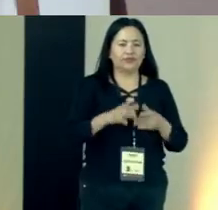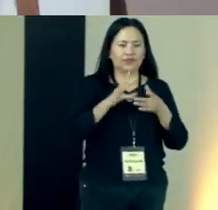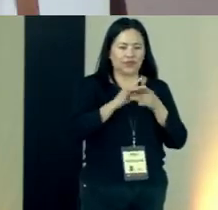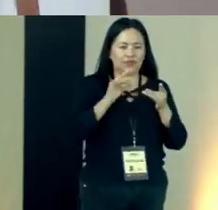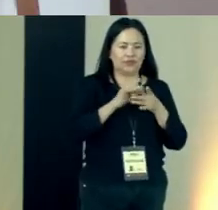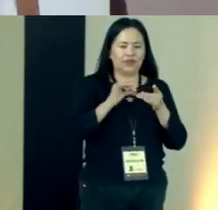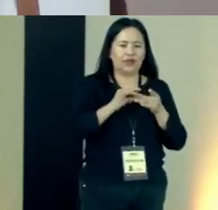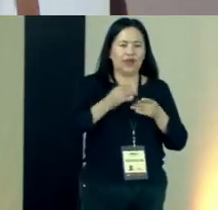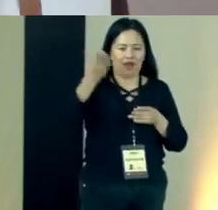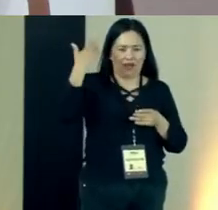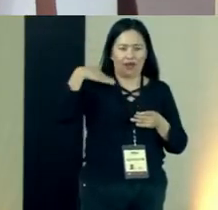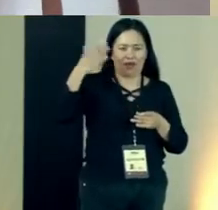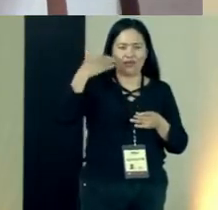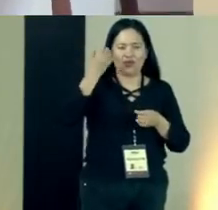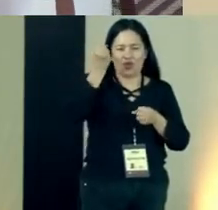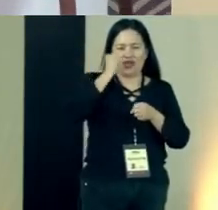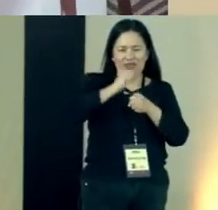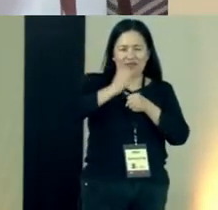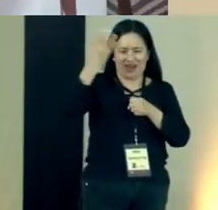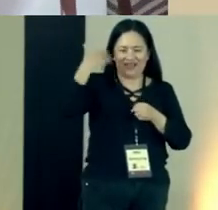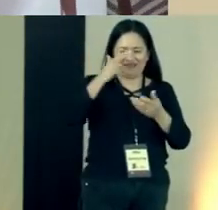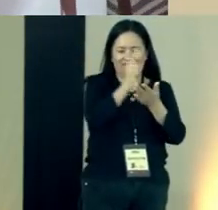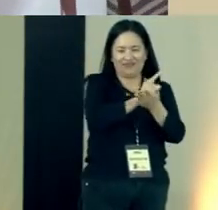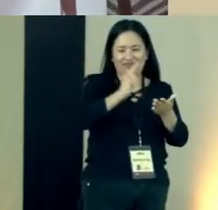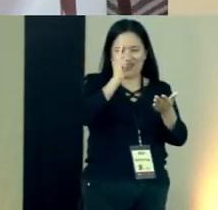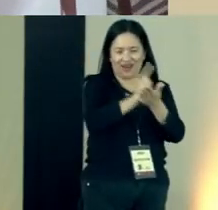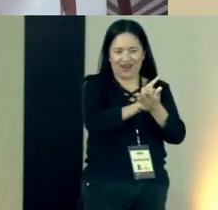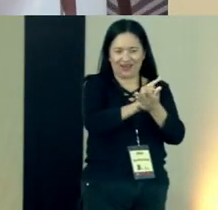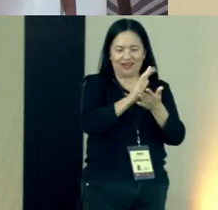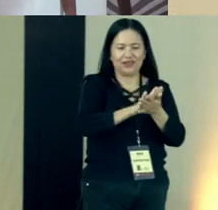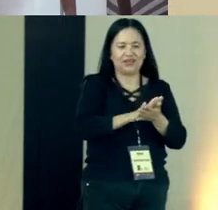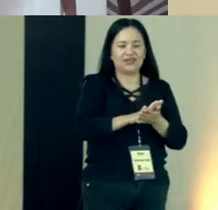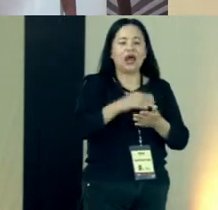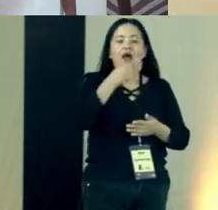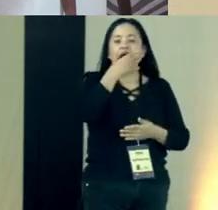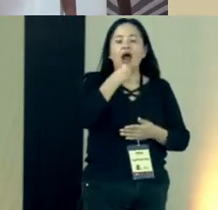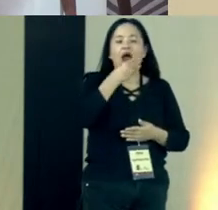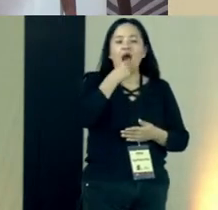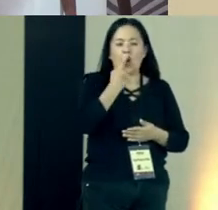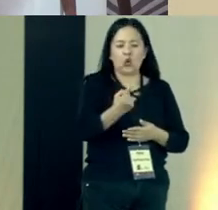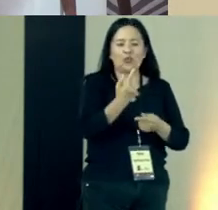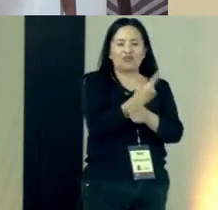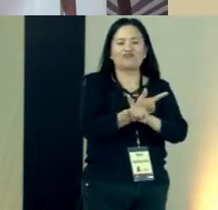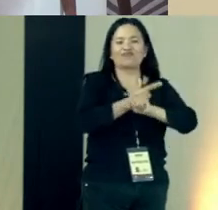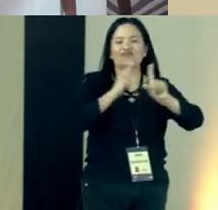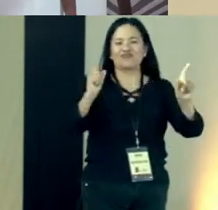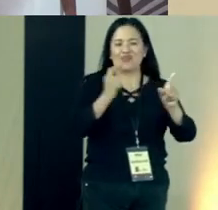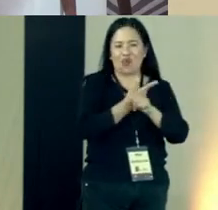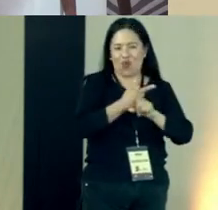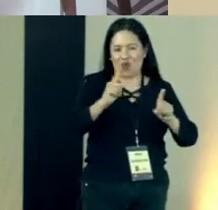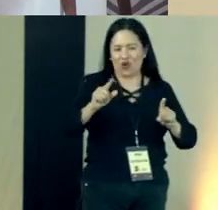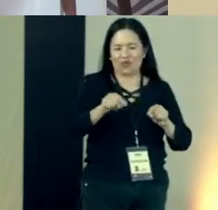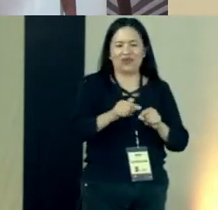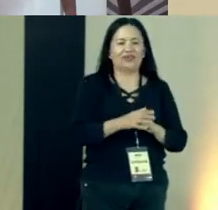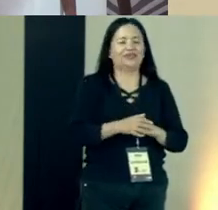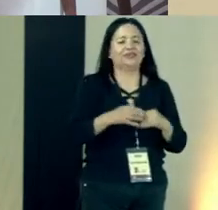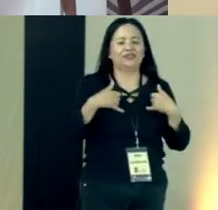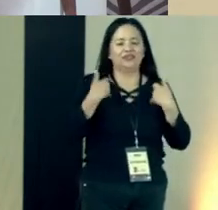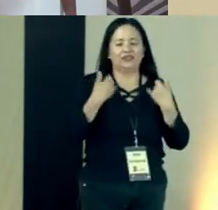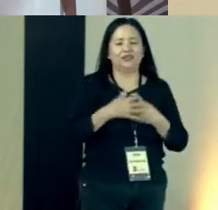semana antes de la abolición de la esclavitud, libera a un joven que probablemente ya era libre de por sí por la ley del vientre libre. Dice